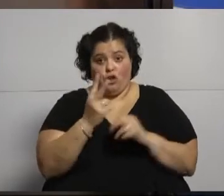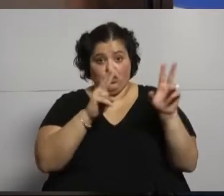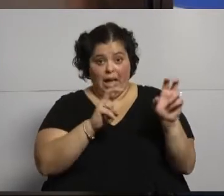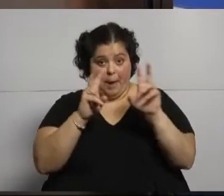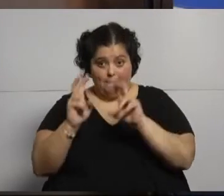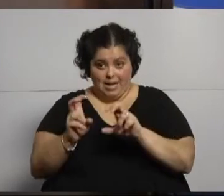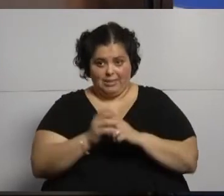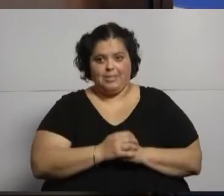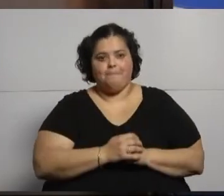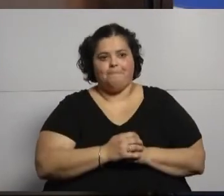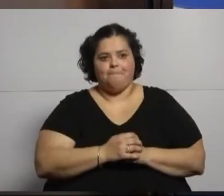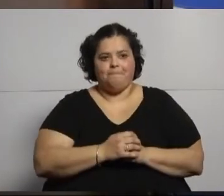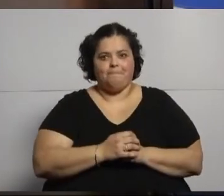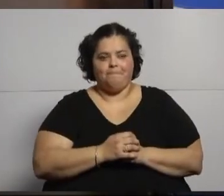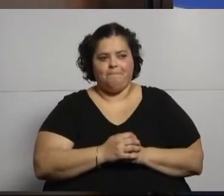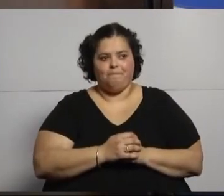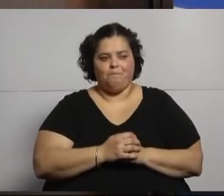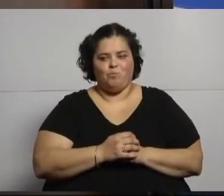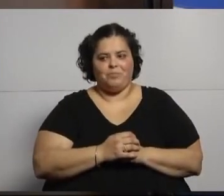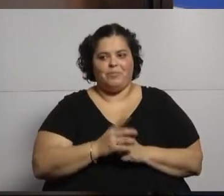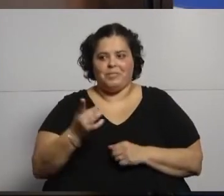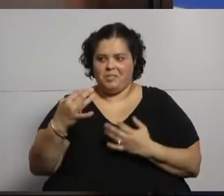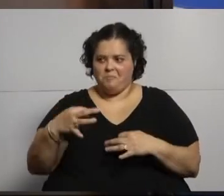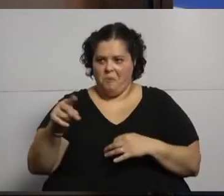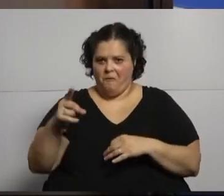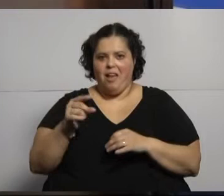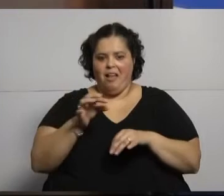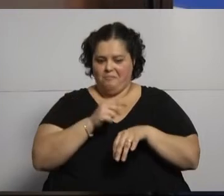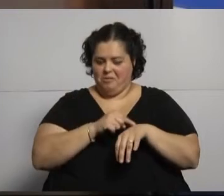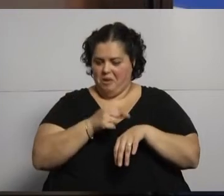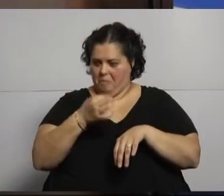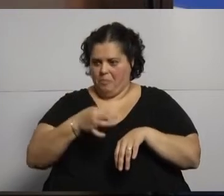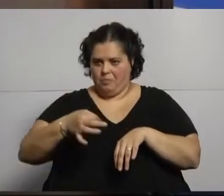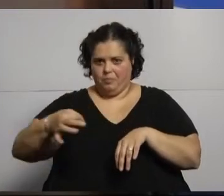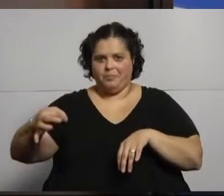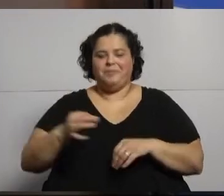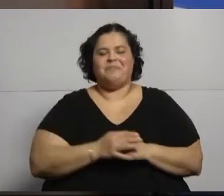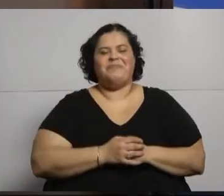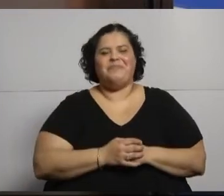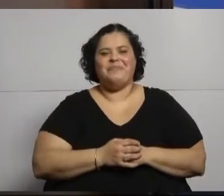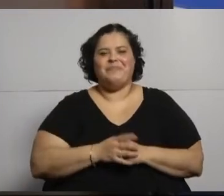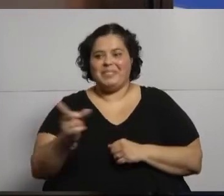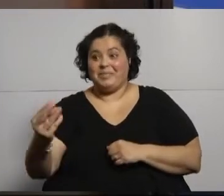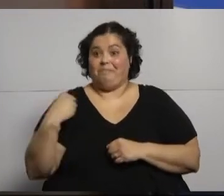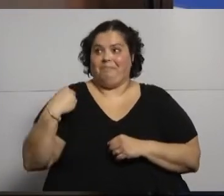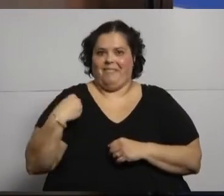Felipe. Señor. Estás bien cronometrado, que te quedan sí, 2 minutos. Aquí el reloj